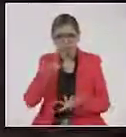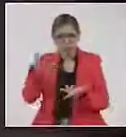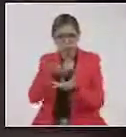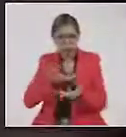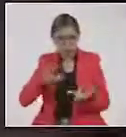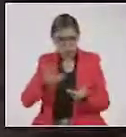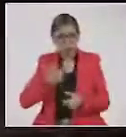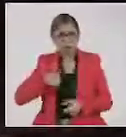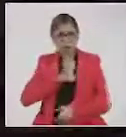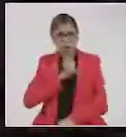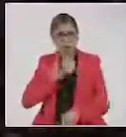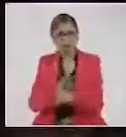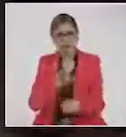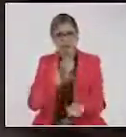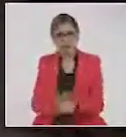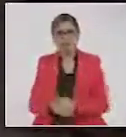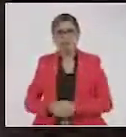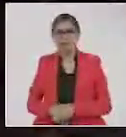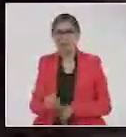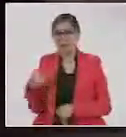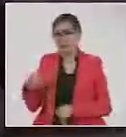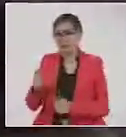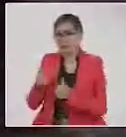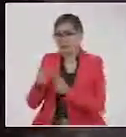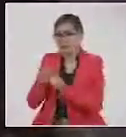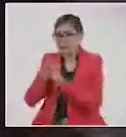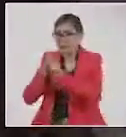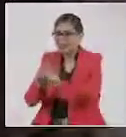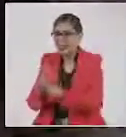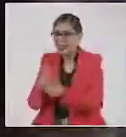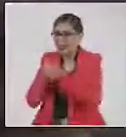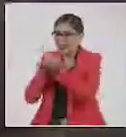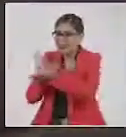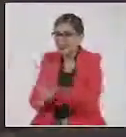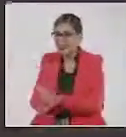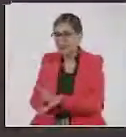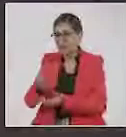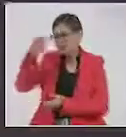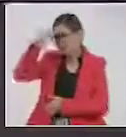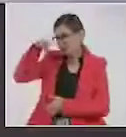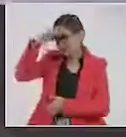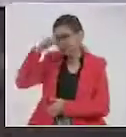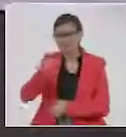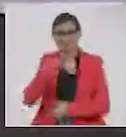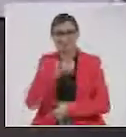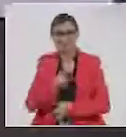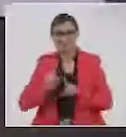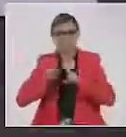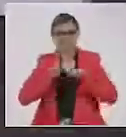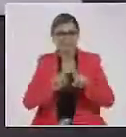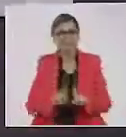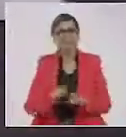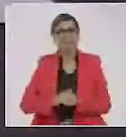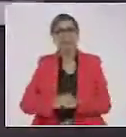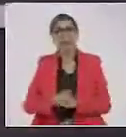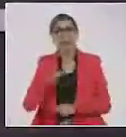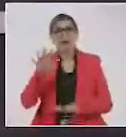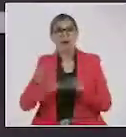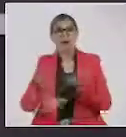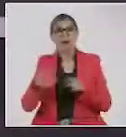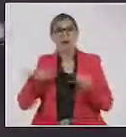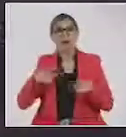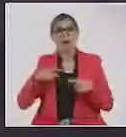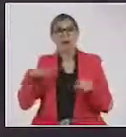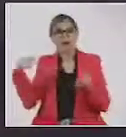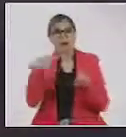queremos brindar ese apoyo. El acompañamiento principalmente, ¿no? La experiencia. Pues es que muchas veces tienen una muy buena idea, pero no saben